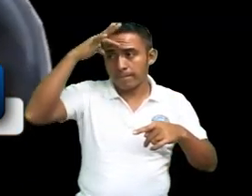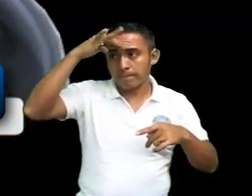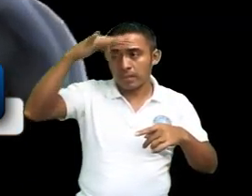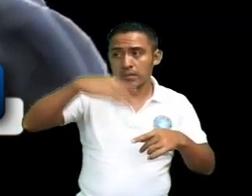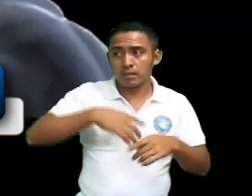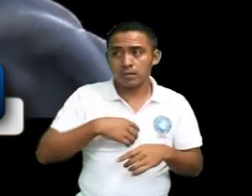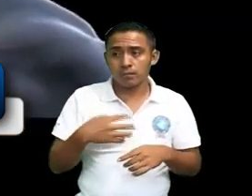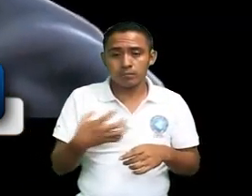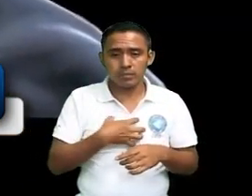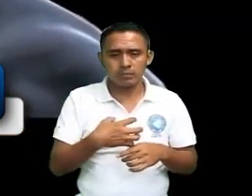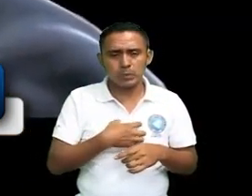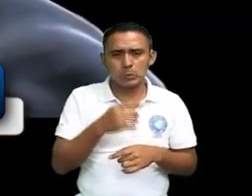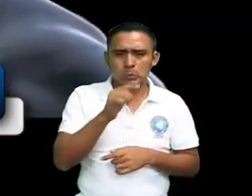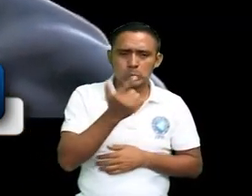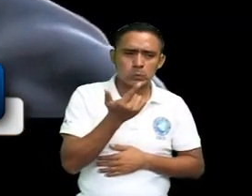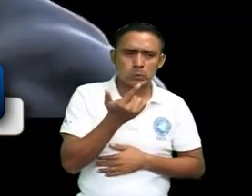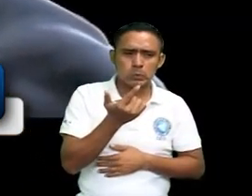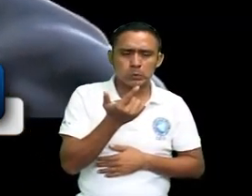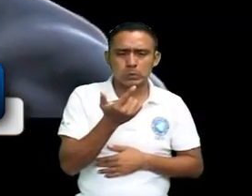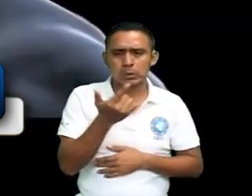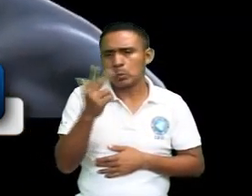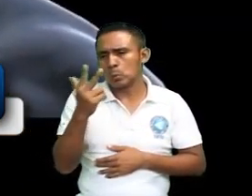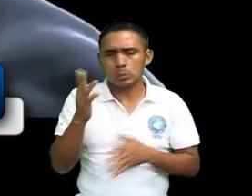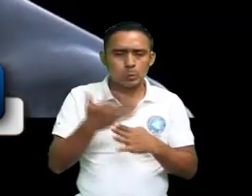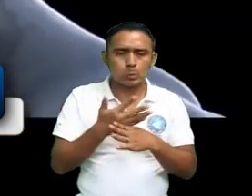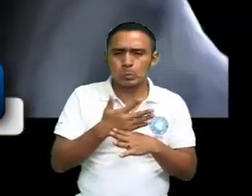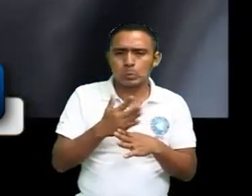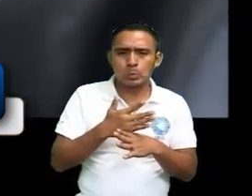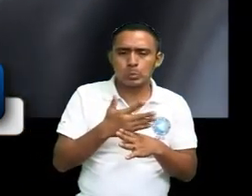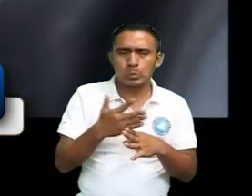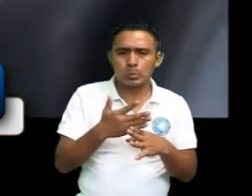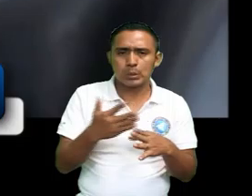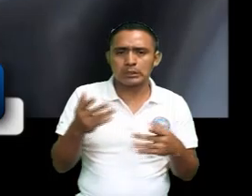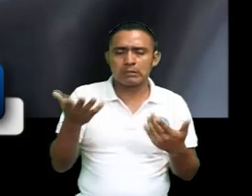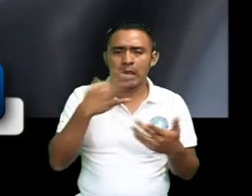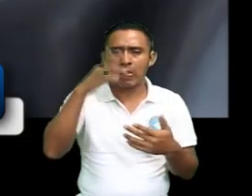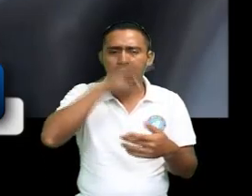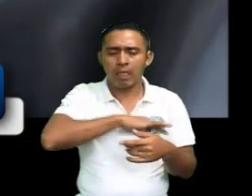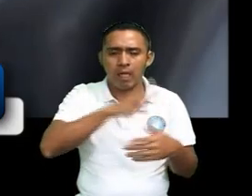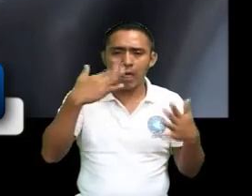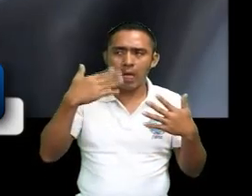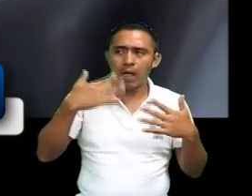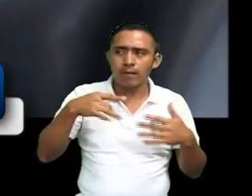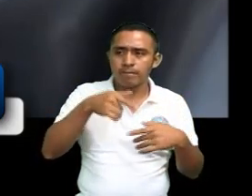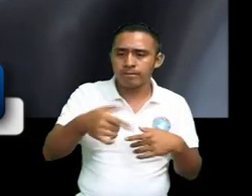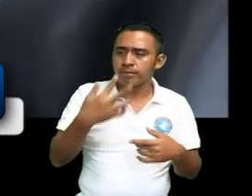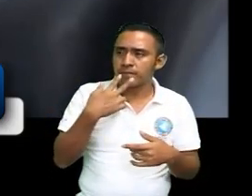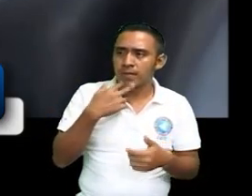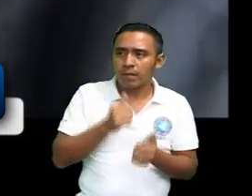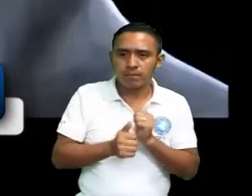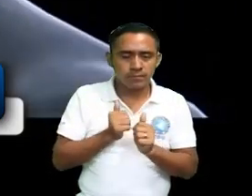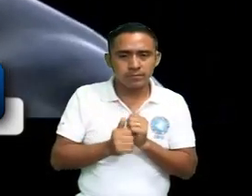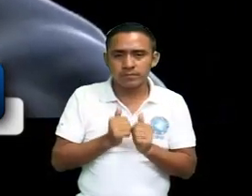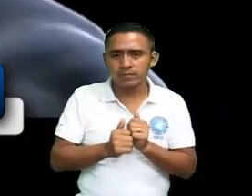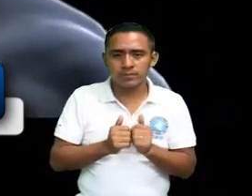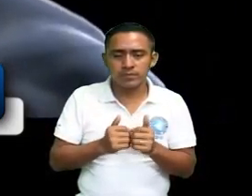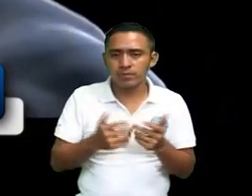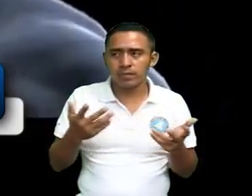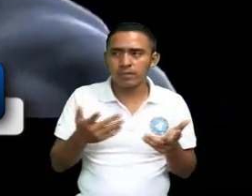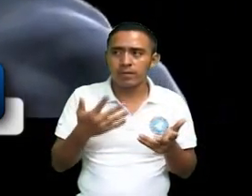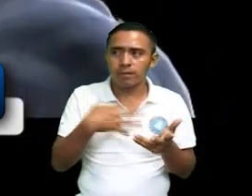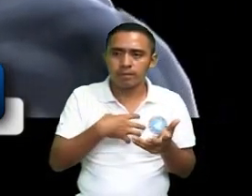como 7 o tantas variedades de chile en un mismo plato. Y generalmente no va a causar ningún estrago,